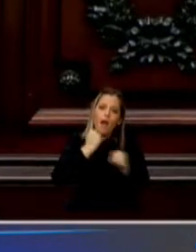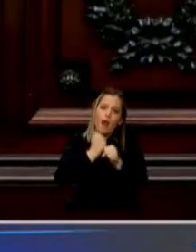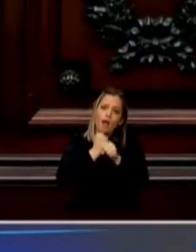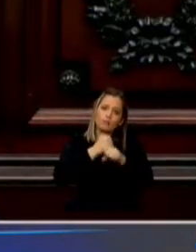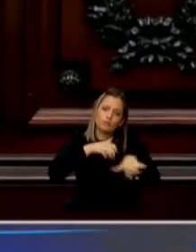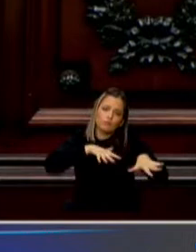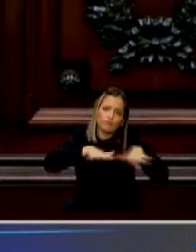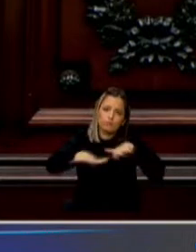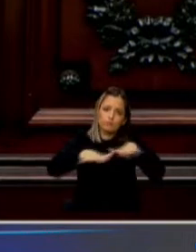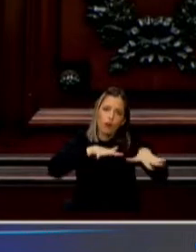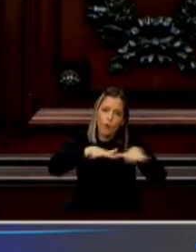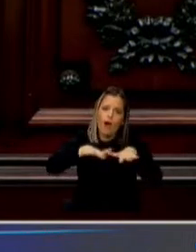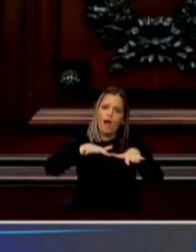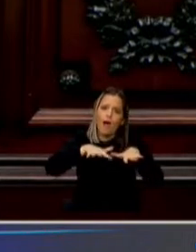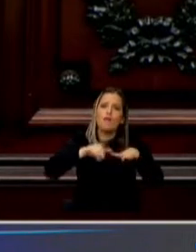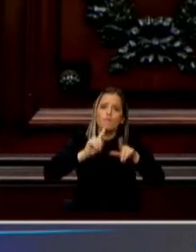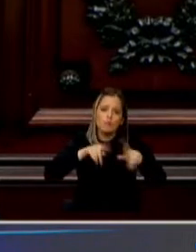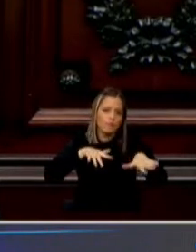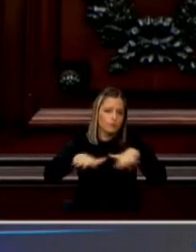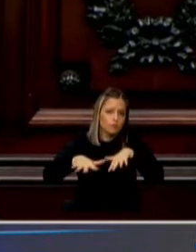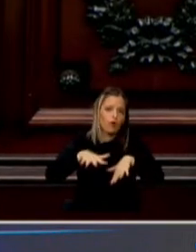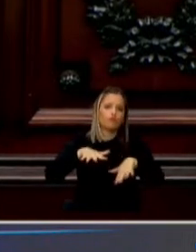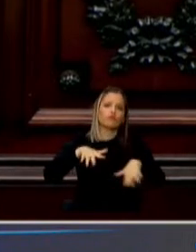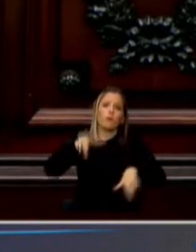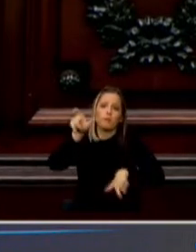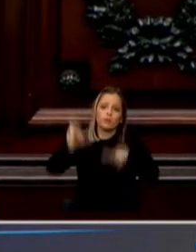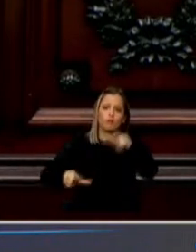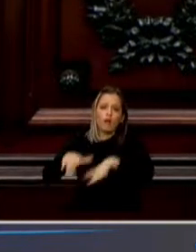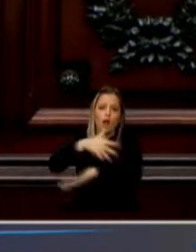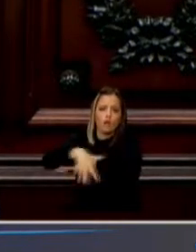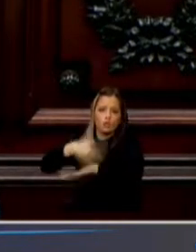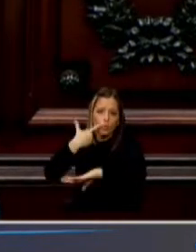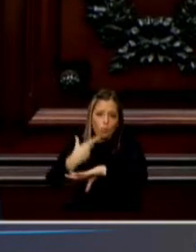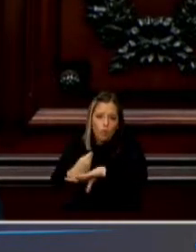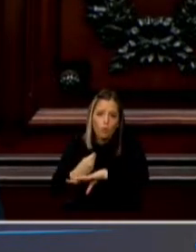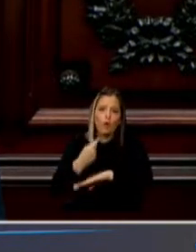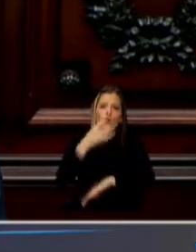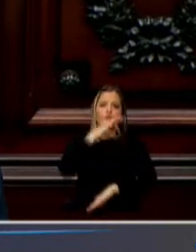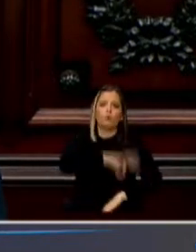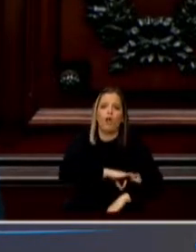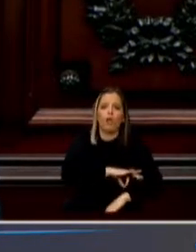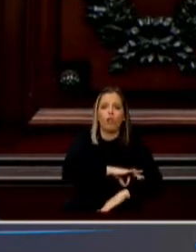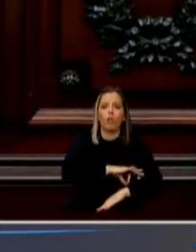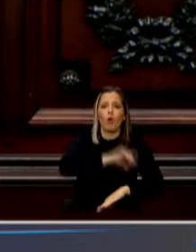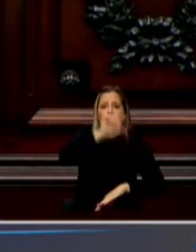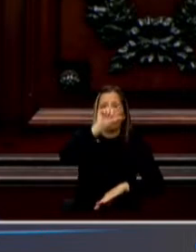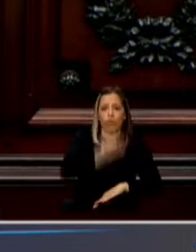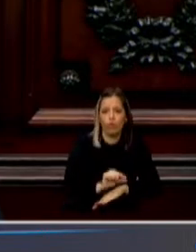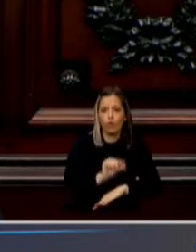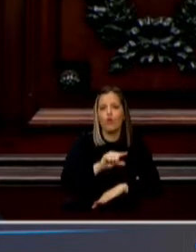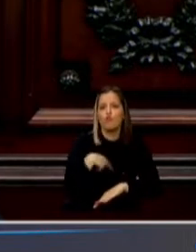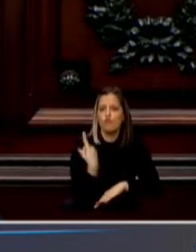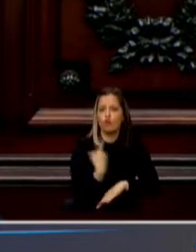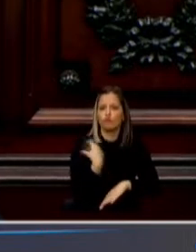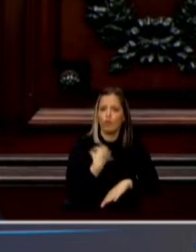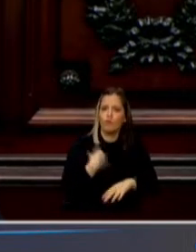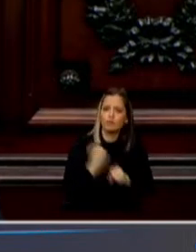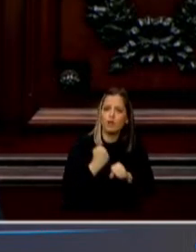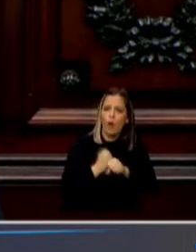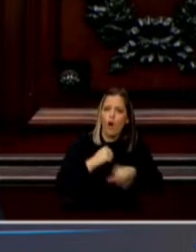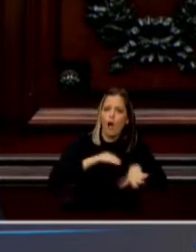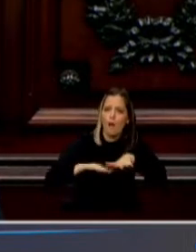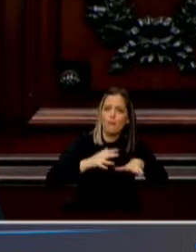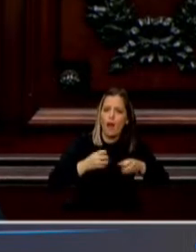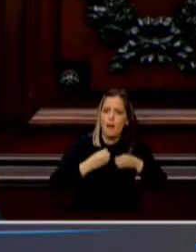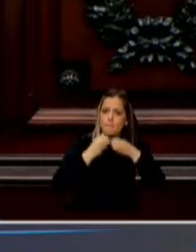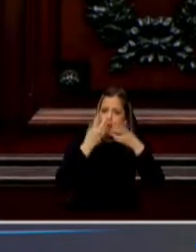solamente si lo dejan por adentro, si no lo dejan, sí, solamente se iba a bajar si el candidato es Guado